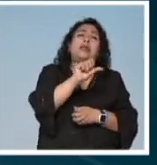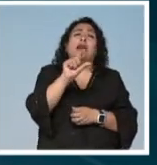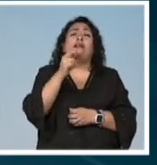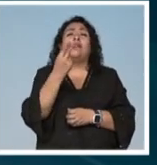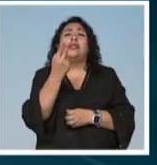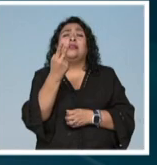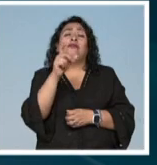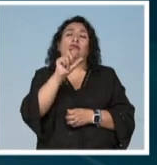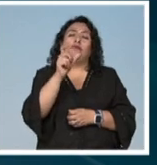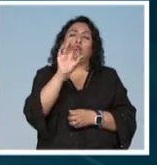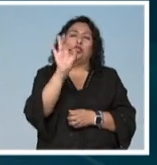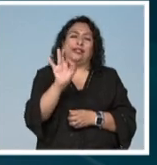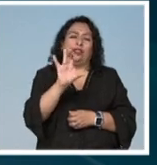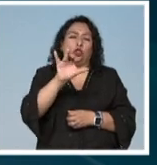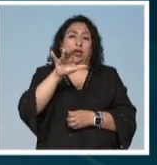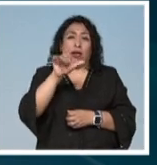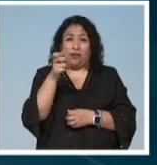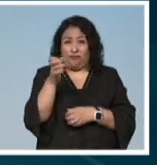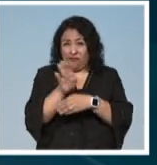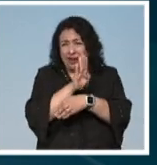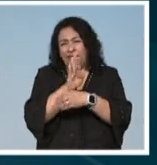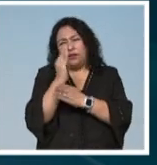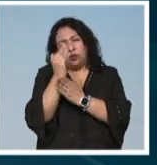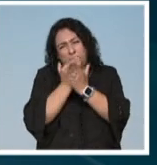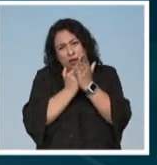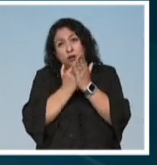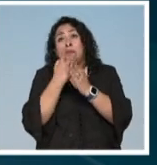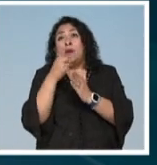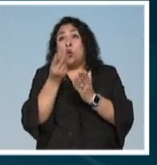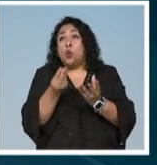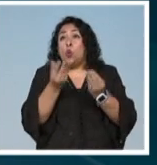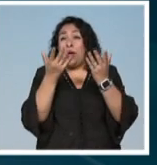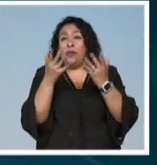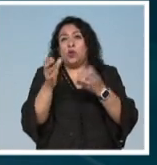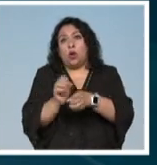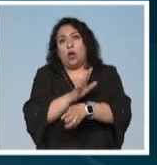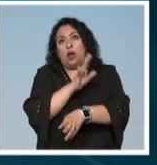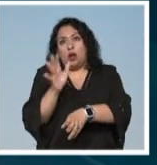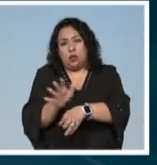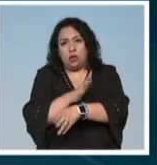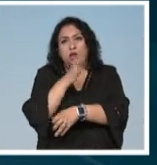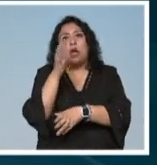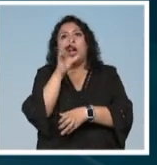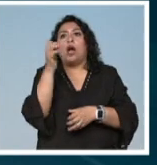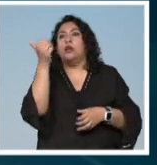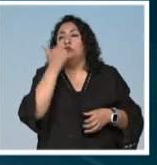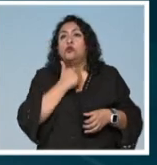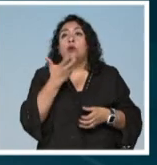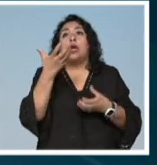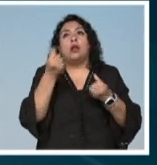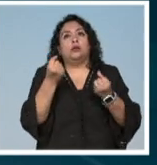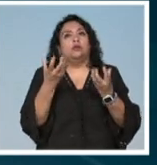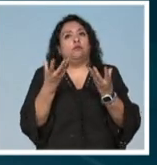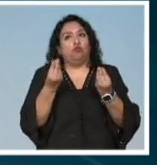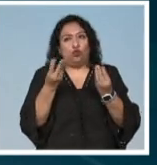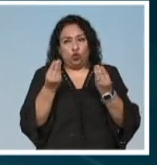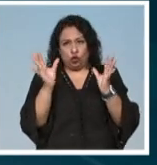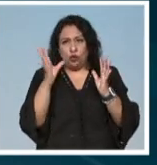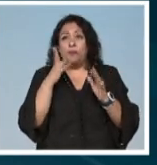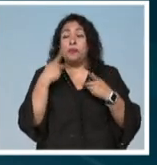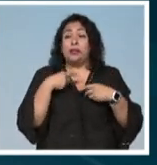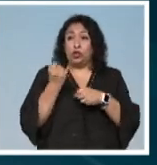a 25% de cacao, por lo que sus beneficios son menores, aunque la cantidad de calorías que poseen por el azúcar y la leche son mayores.